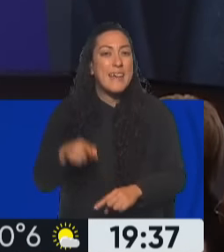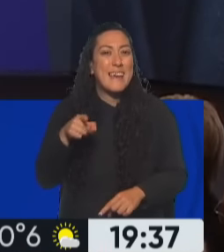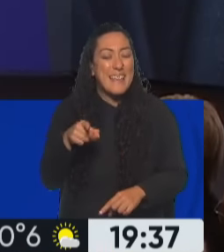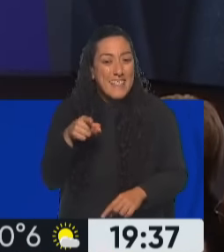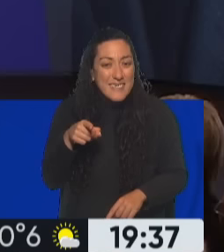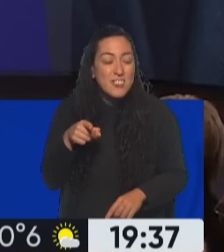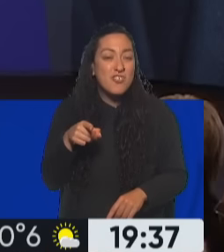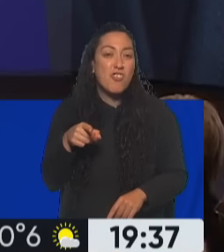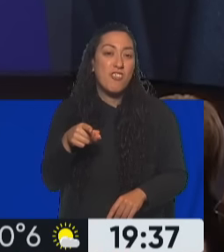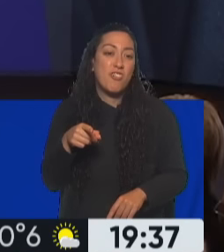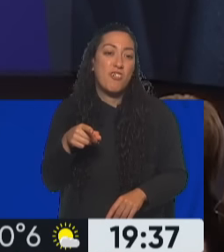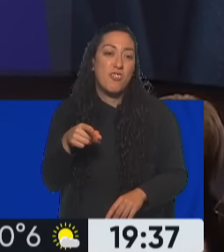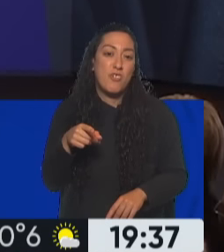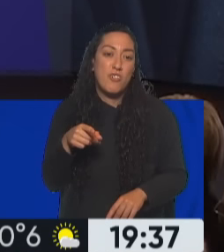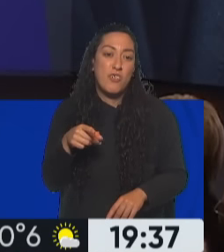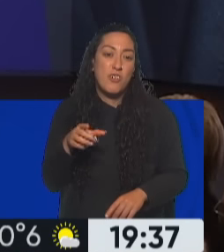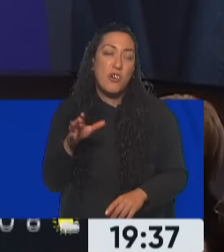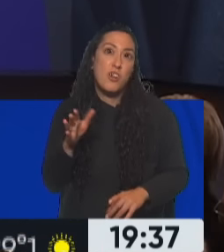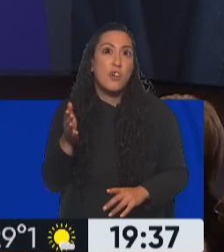bastante